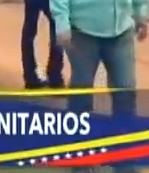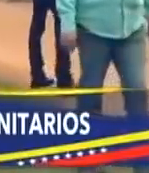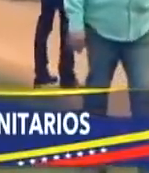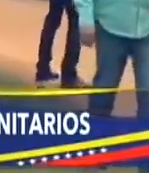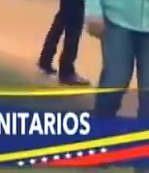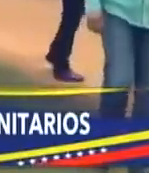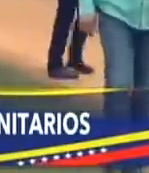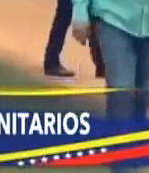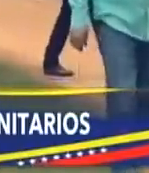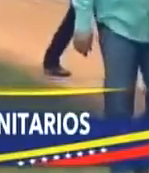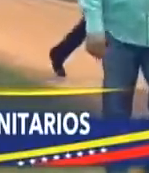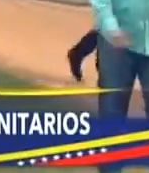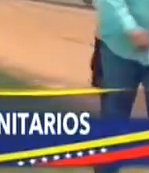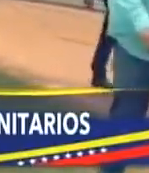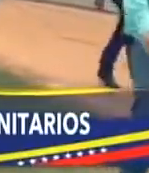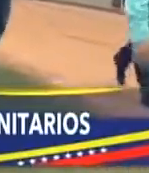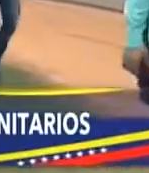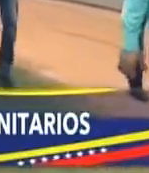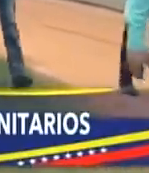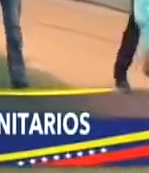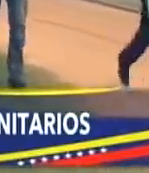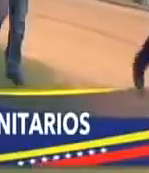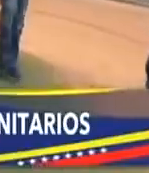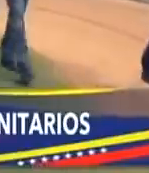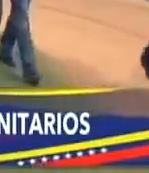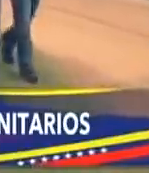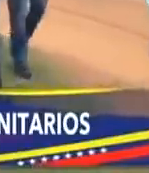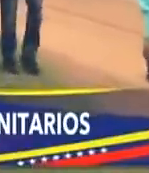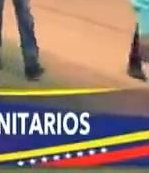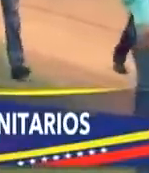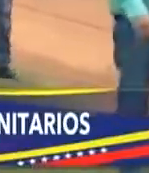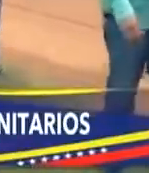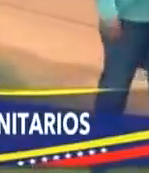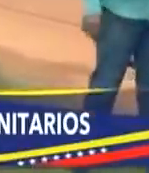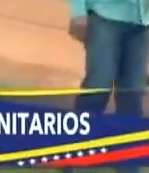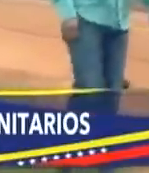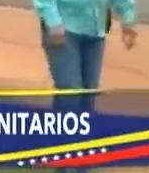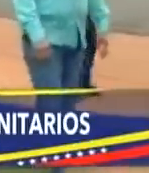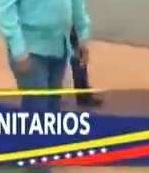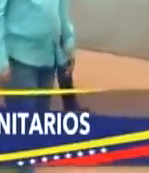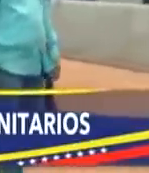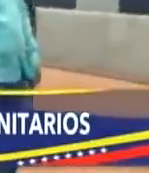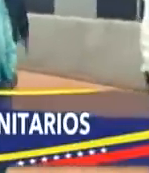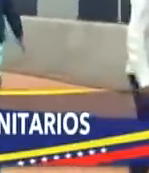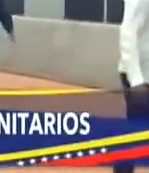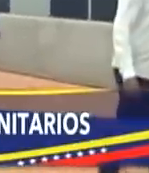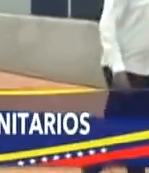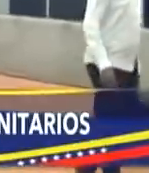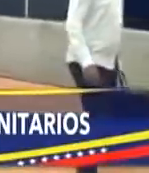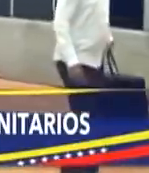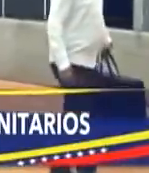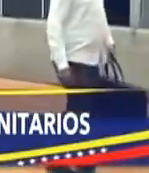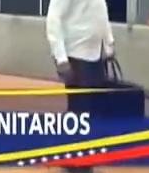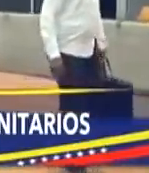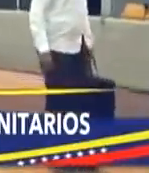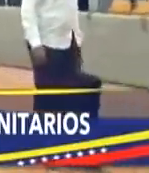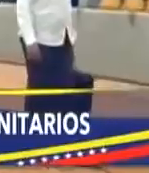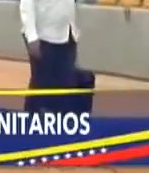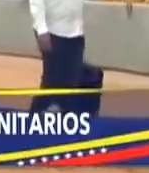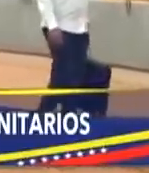de trabajo que realiza el gobernador de la entidad,